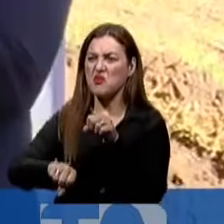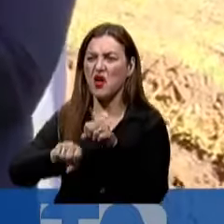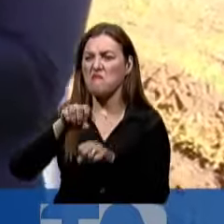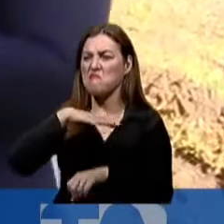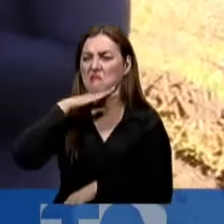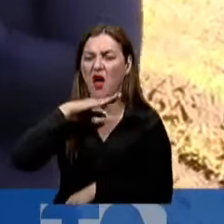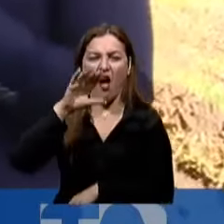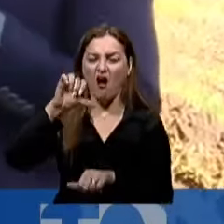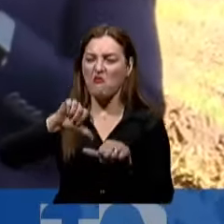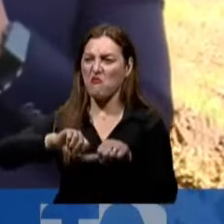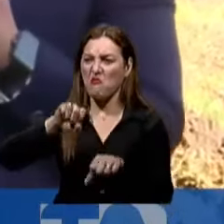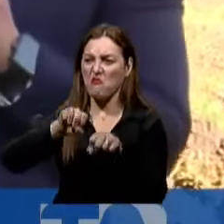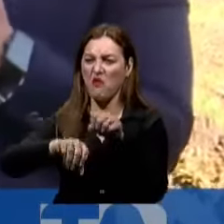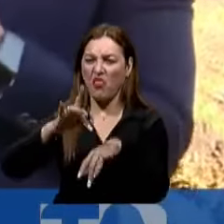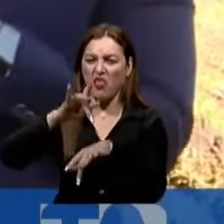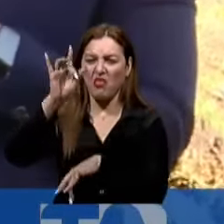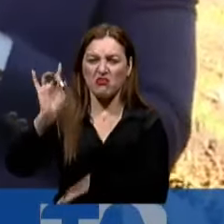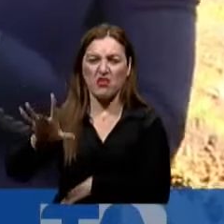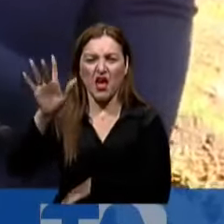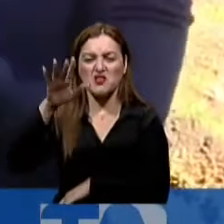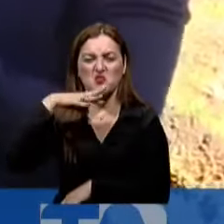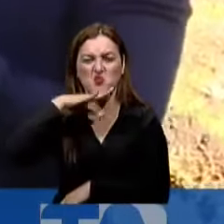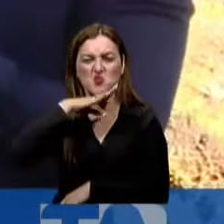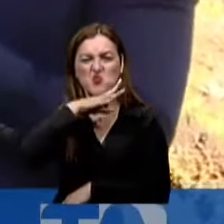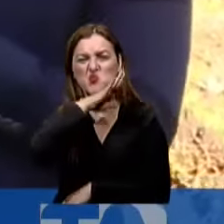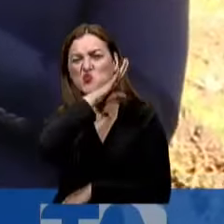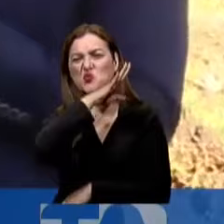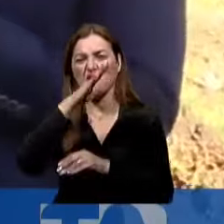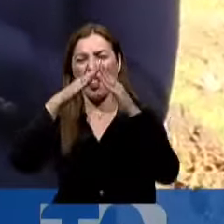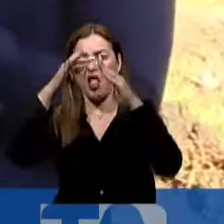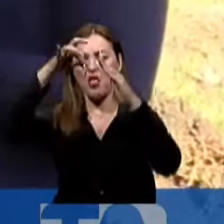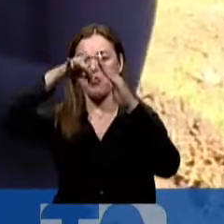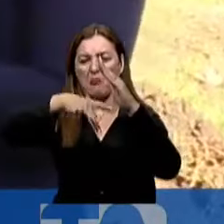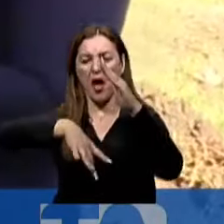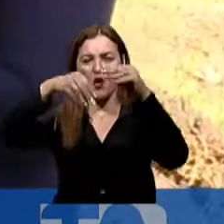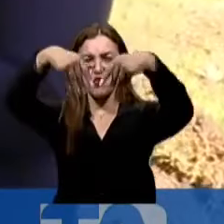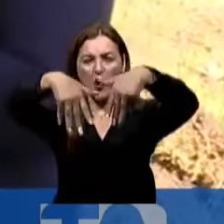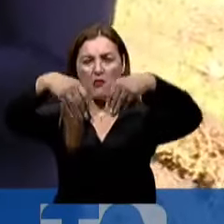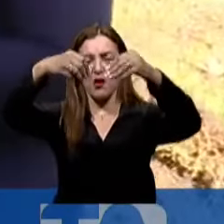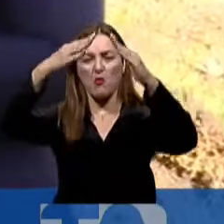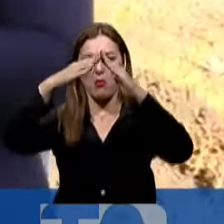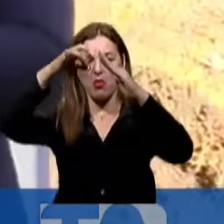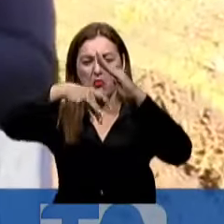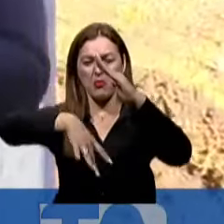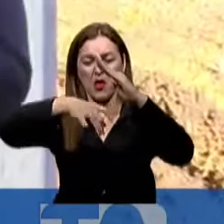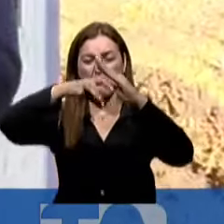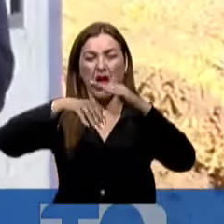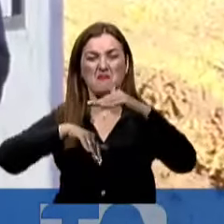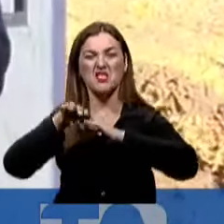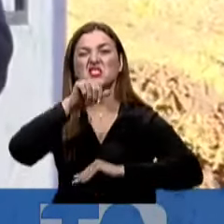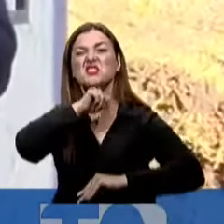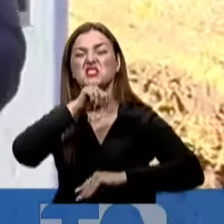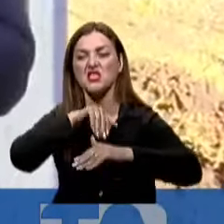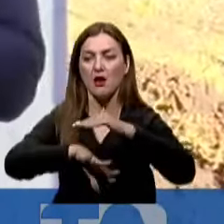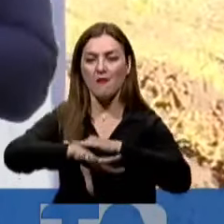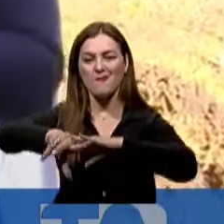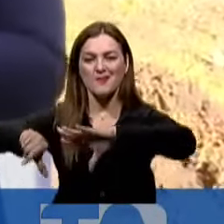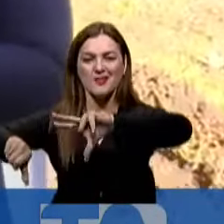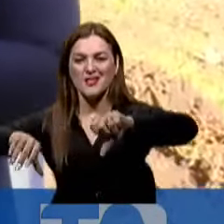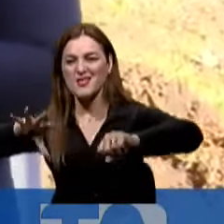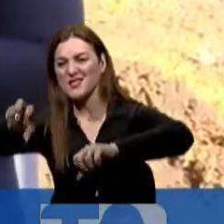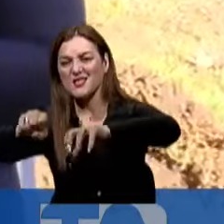pésimas condiciones abandonadas sucias con goteras eh los delincuentes se han robado absolutamente